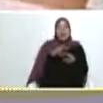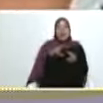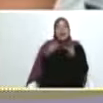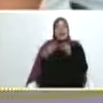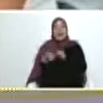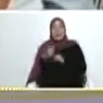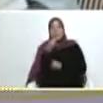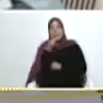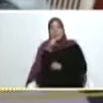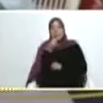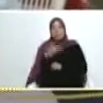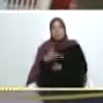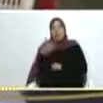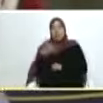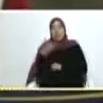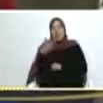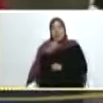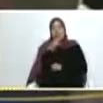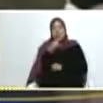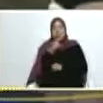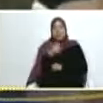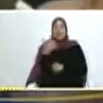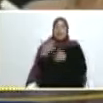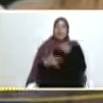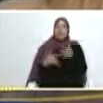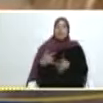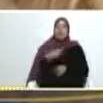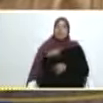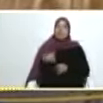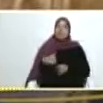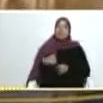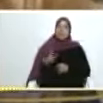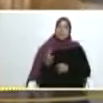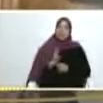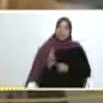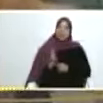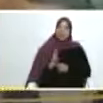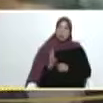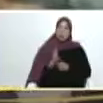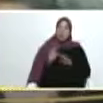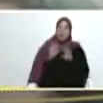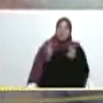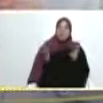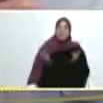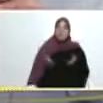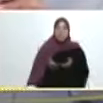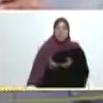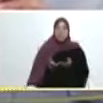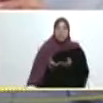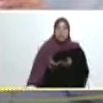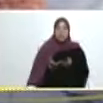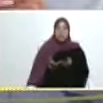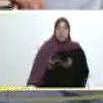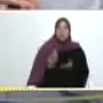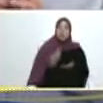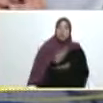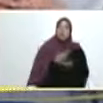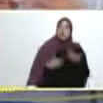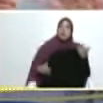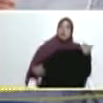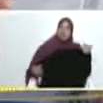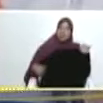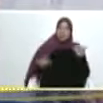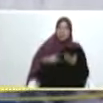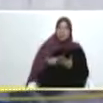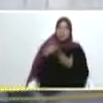transformaciones más importantes y vitales para nuestro país y para el mundo entero. Se han presentado